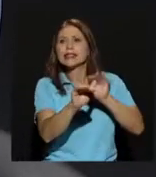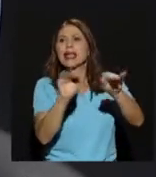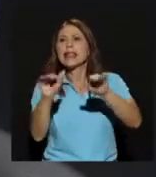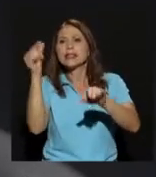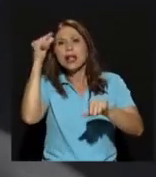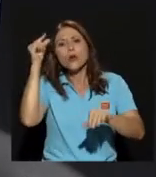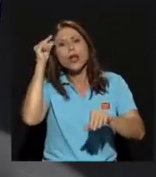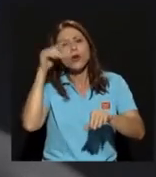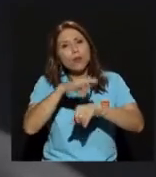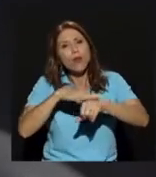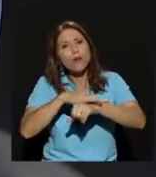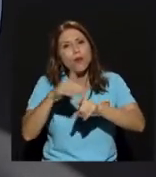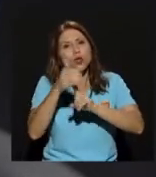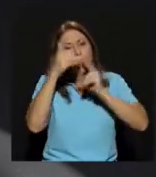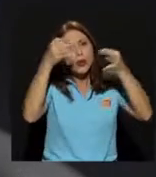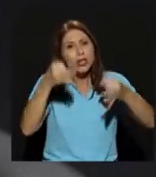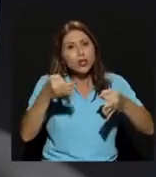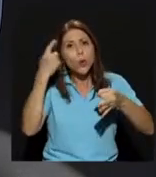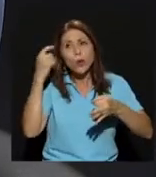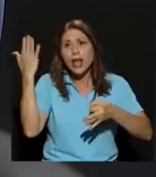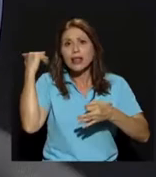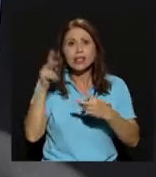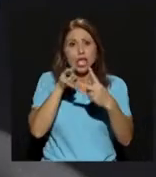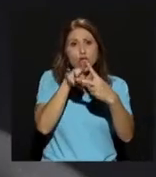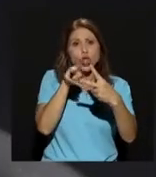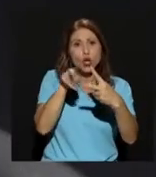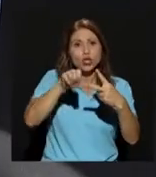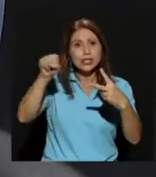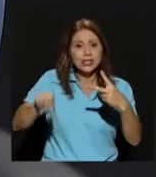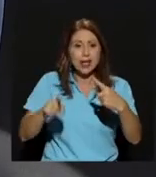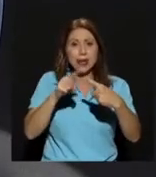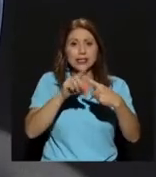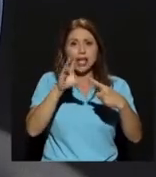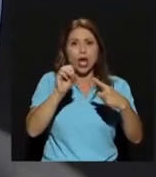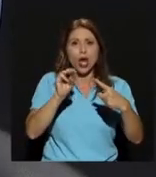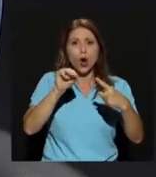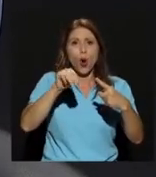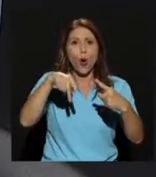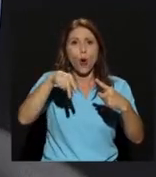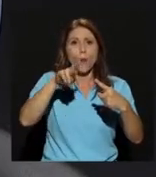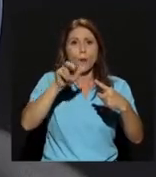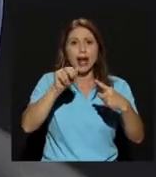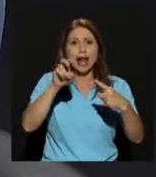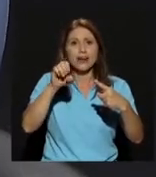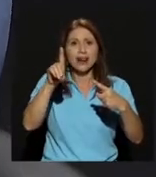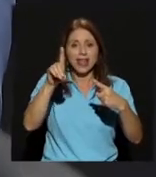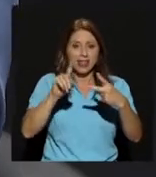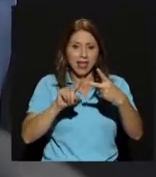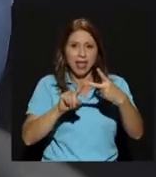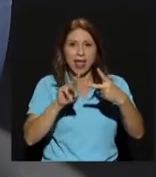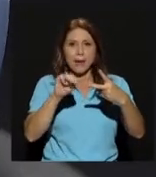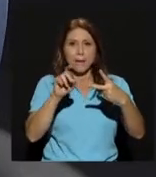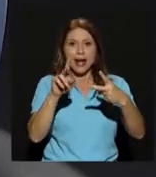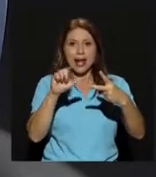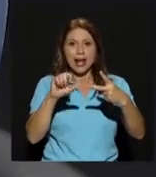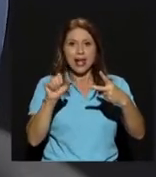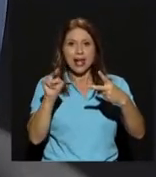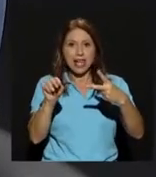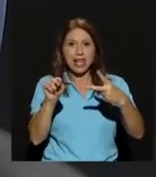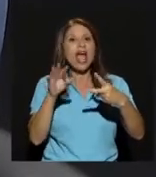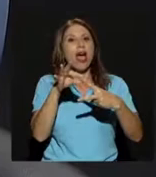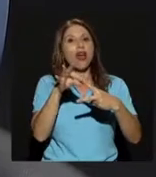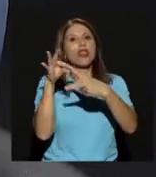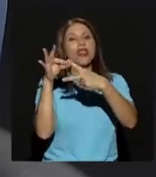favor tome una decisión porque habían dos sistemas comprared inverlink se opta por mailing luego viene el nuevo gobierno